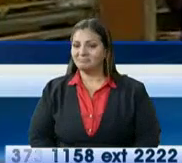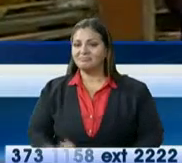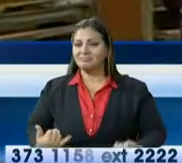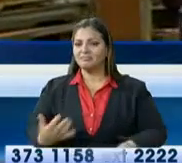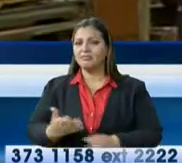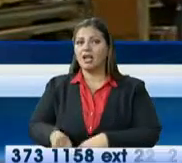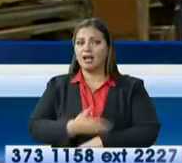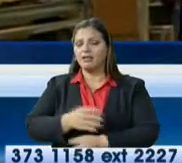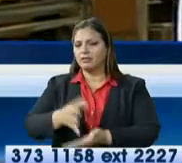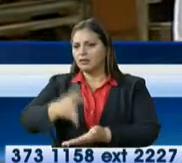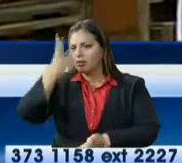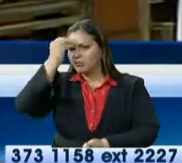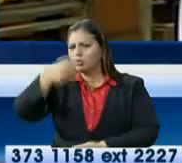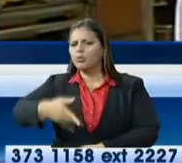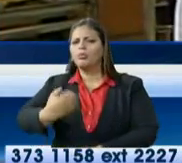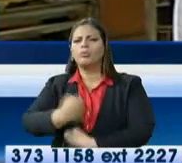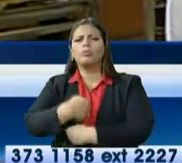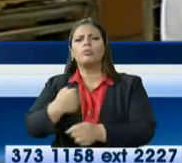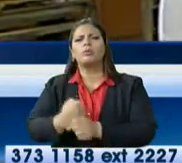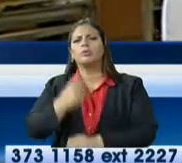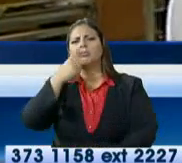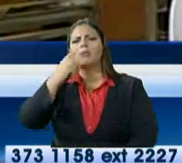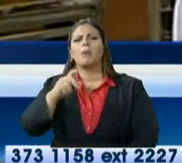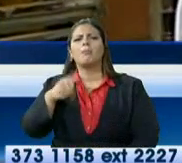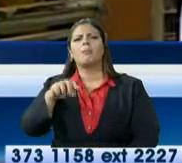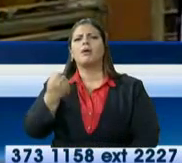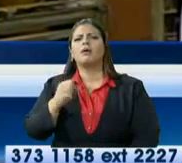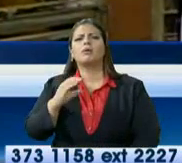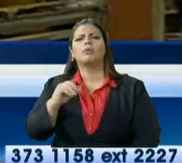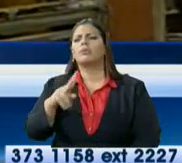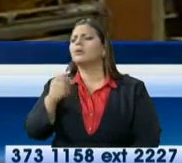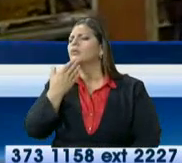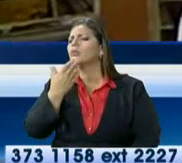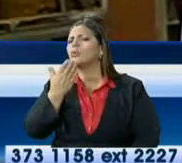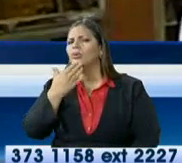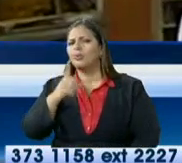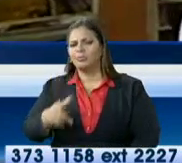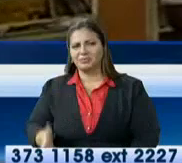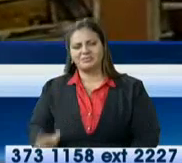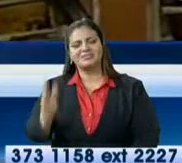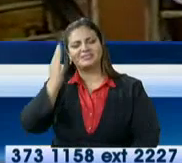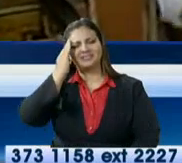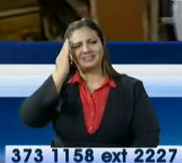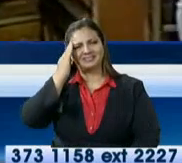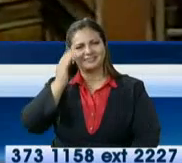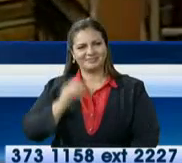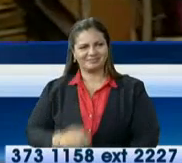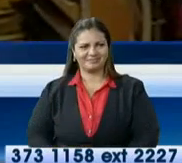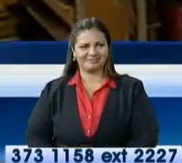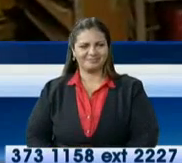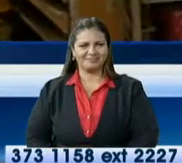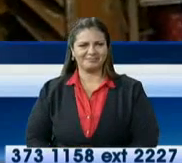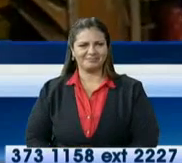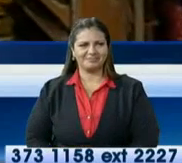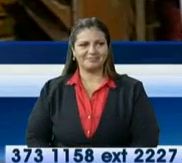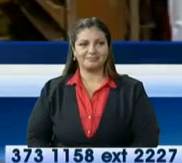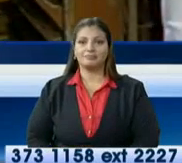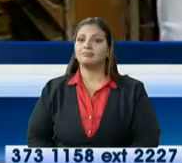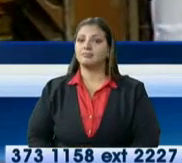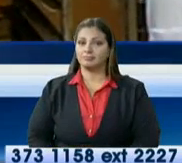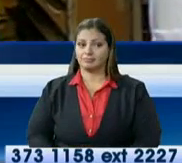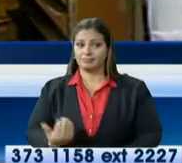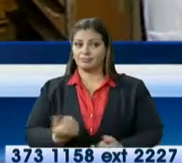elabora el pan, claro, de sí, Pascua. Así que usted, cuando vaya a comprar uno, ya sabe qué pedir. Enrique, pero, ¿te esperamos con el pan de